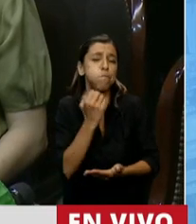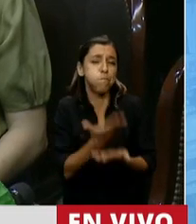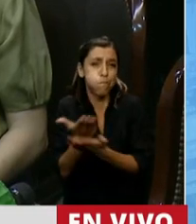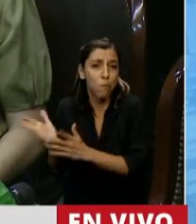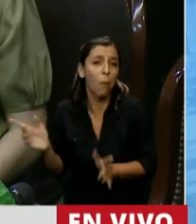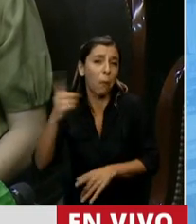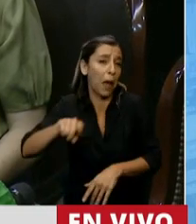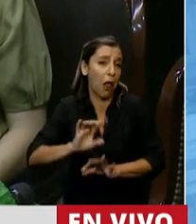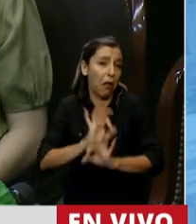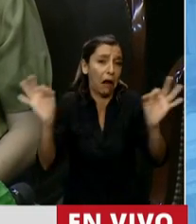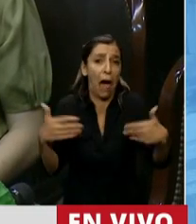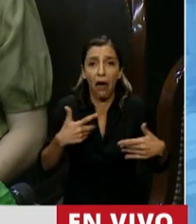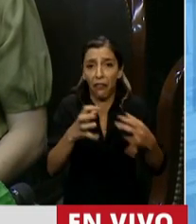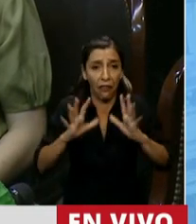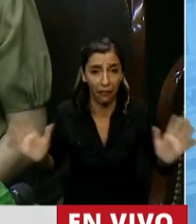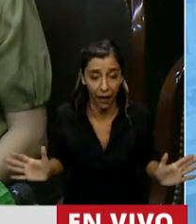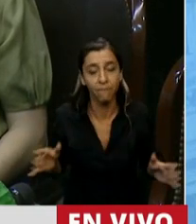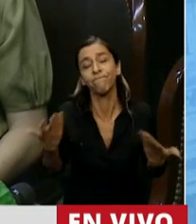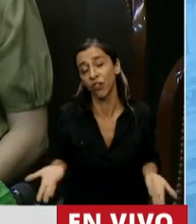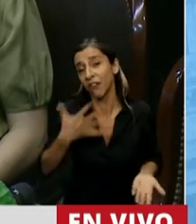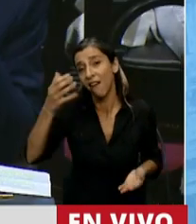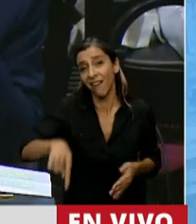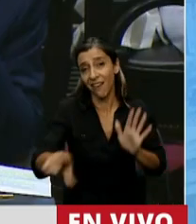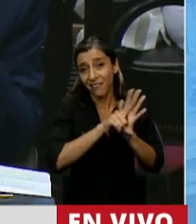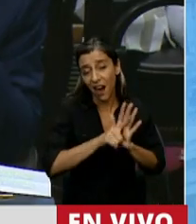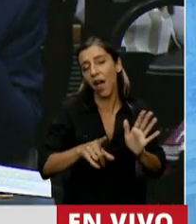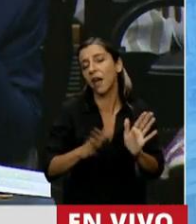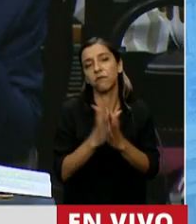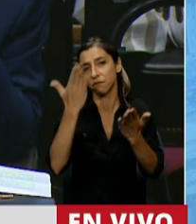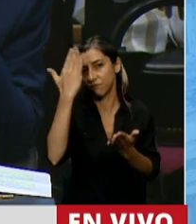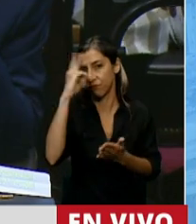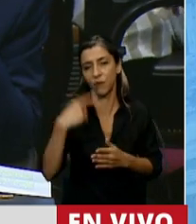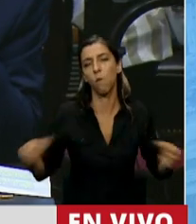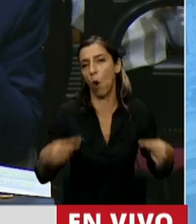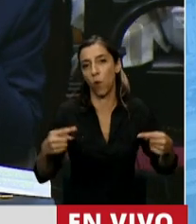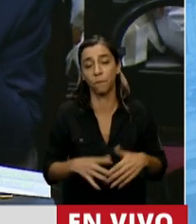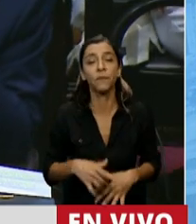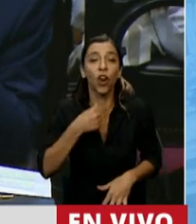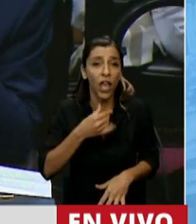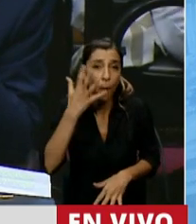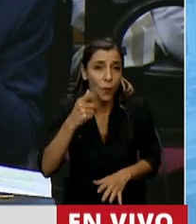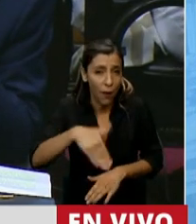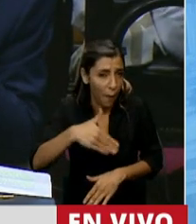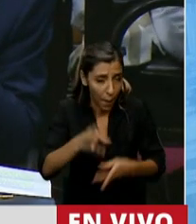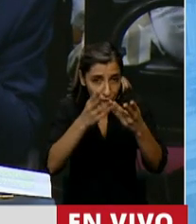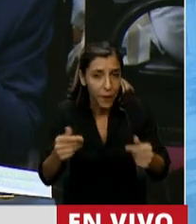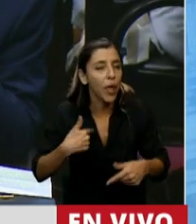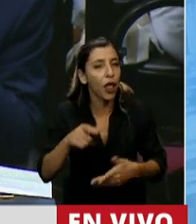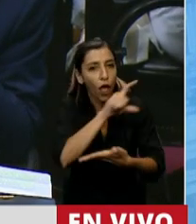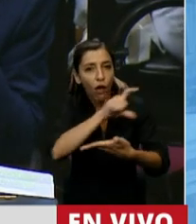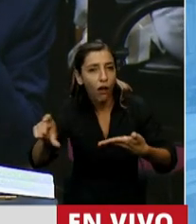inconstitucional y para terminar presidente quiero que me permita leer un fragmento que me ha hecho pensar mucho